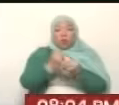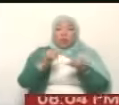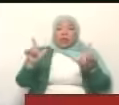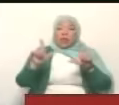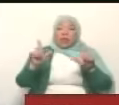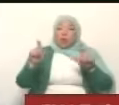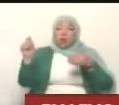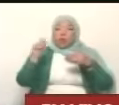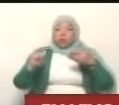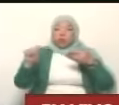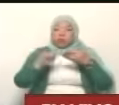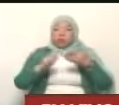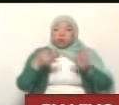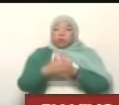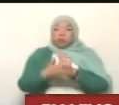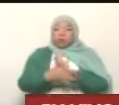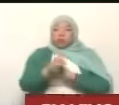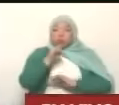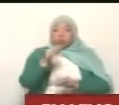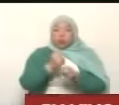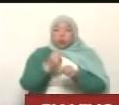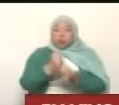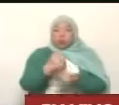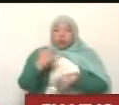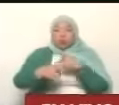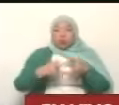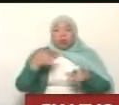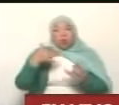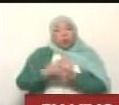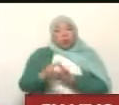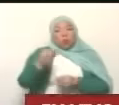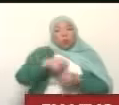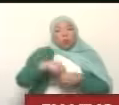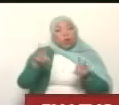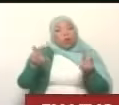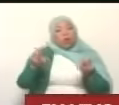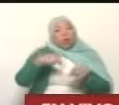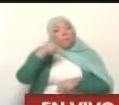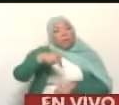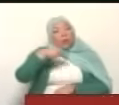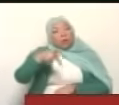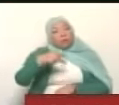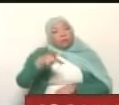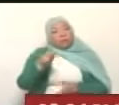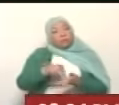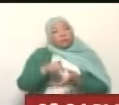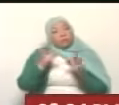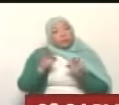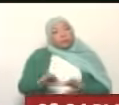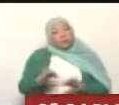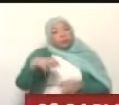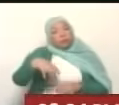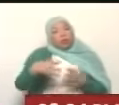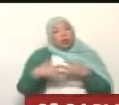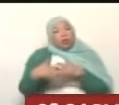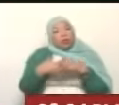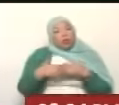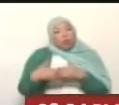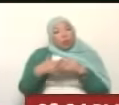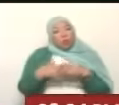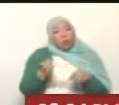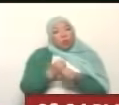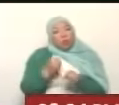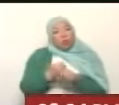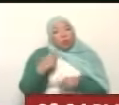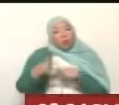Telesur. Y cuando uno abre el link de lo que él coloca allí, dice 9 figuras políticas afines a Estados Unidos y que